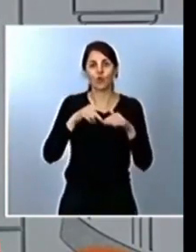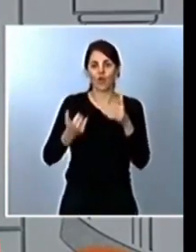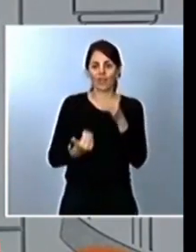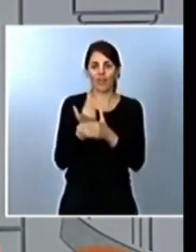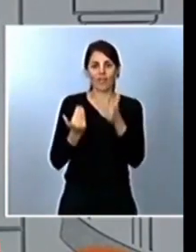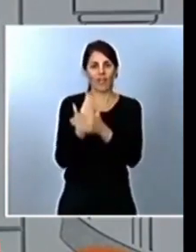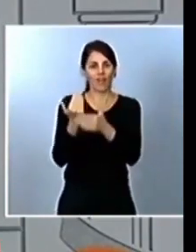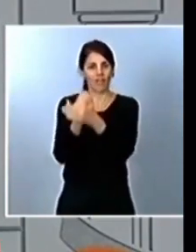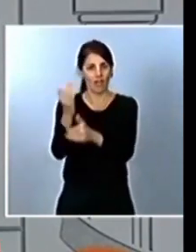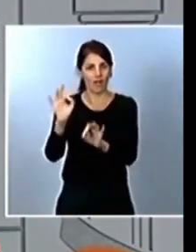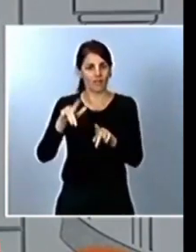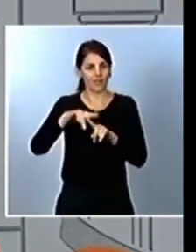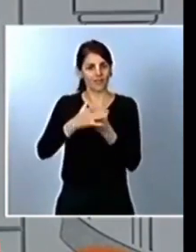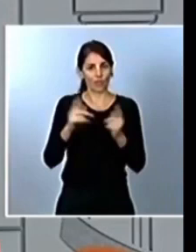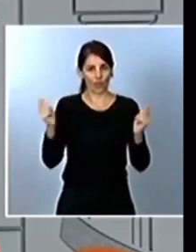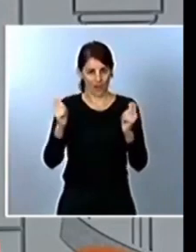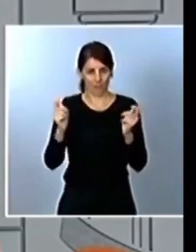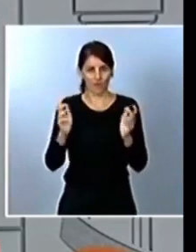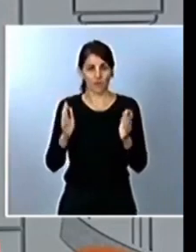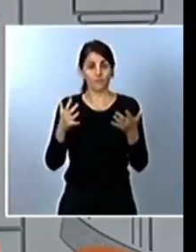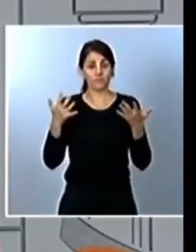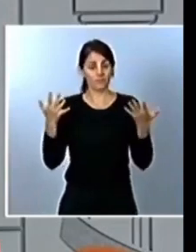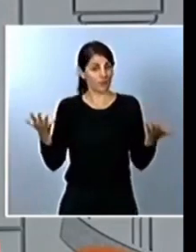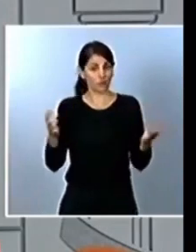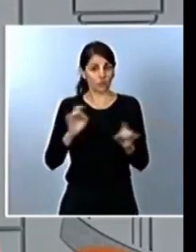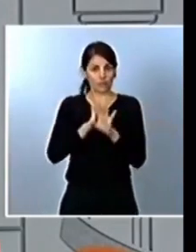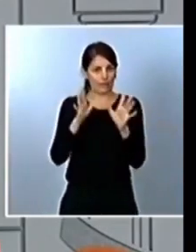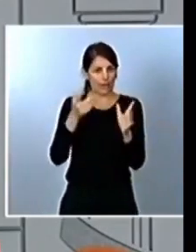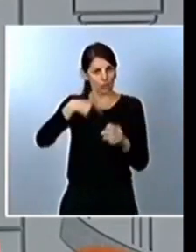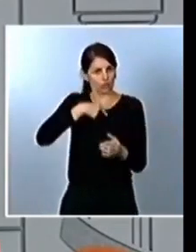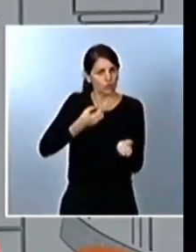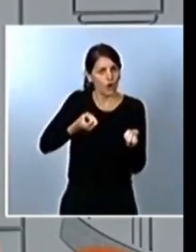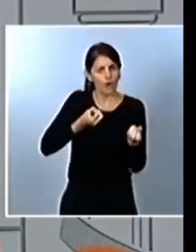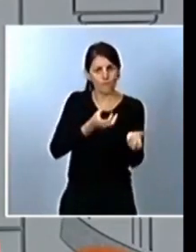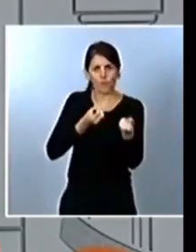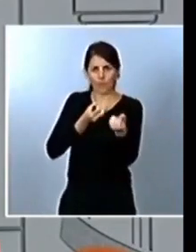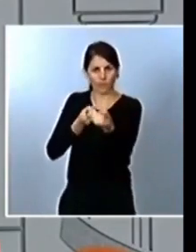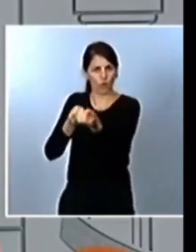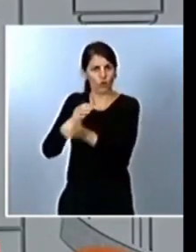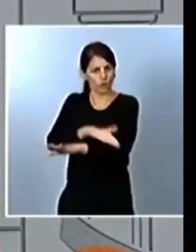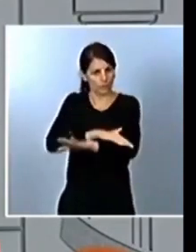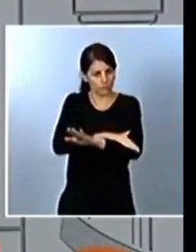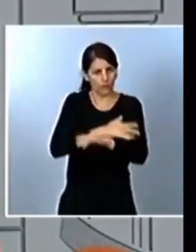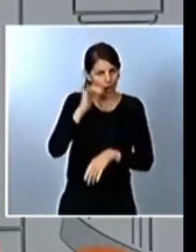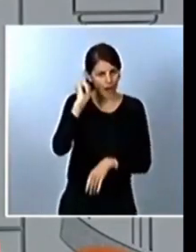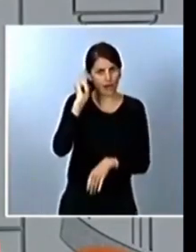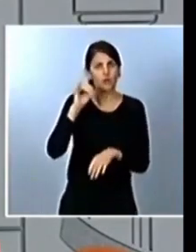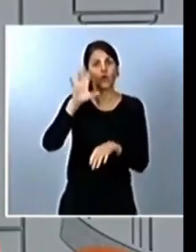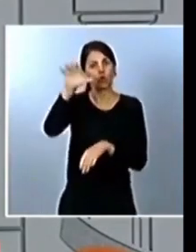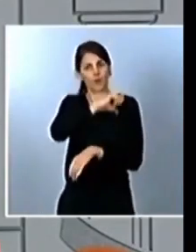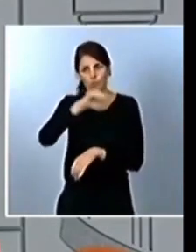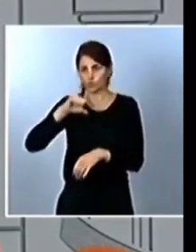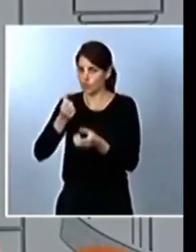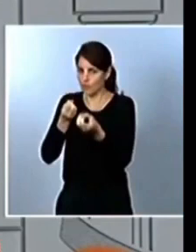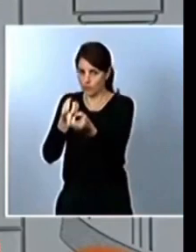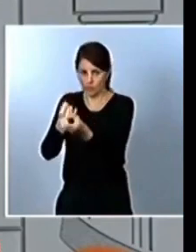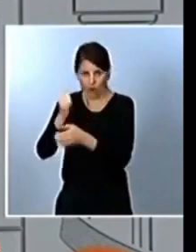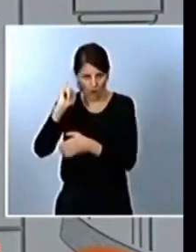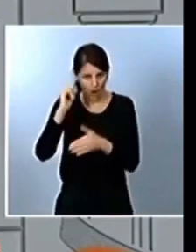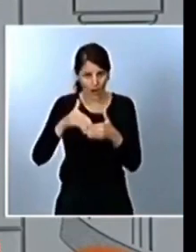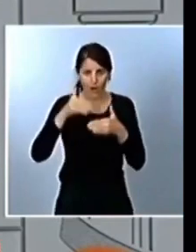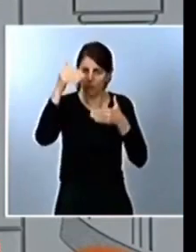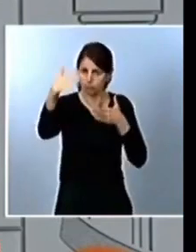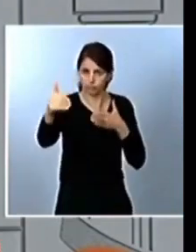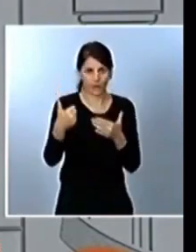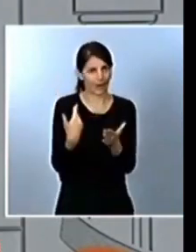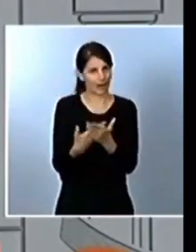alarma. Por tanto, la rendición de cuentas está garantizada, está garantizado también el equilibrio en los derechos fundamentales y lo que tienen que saber